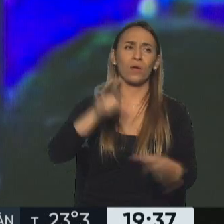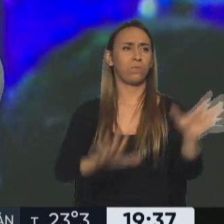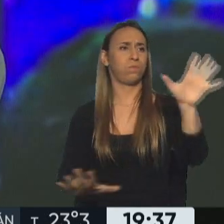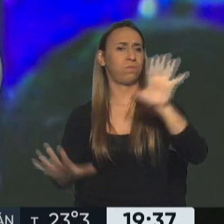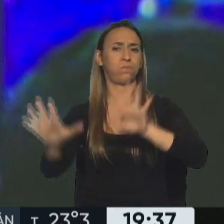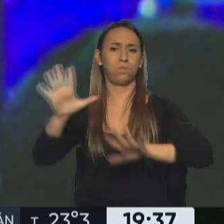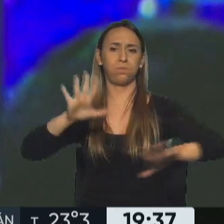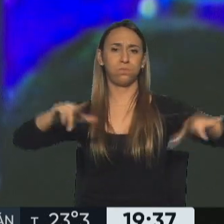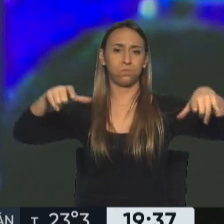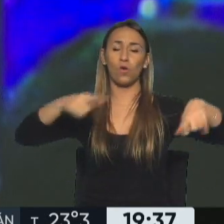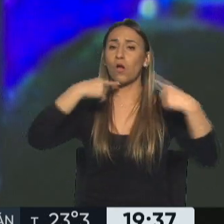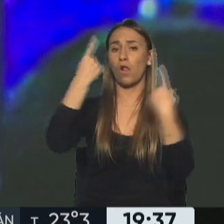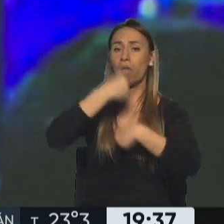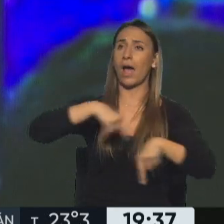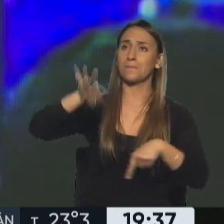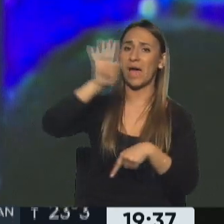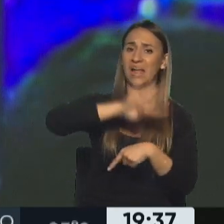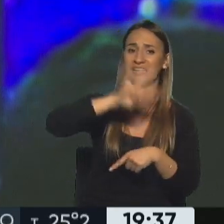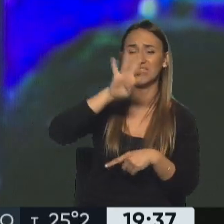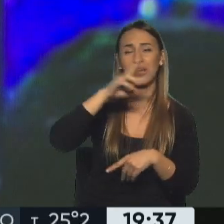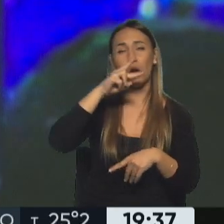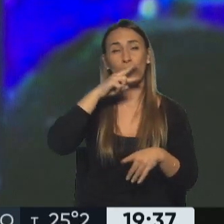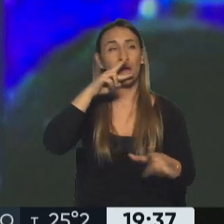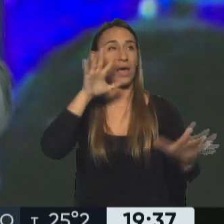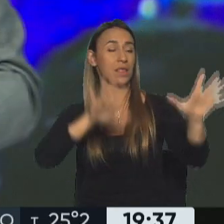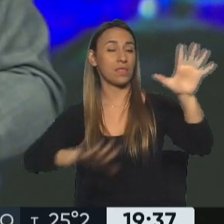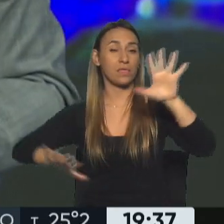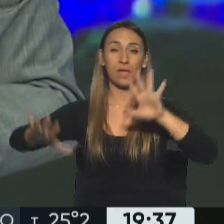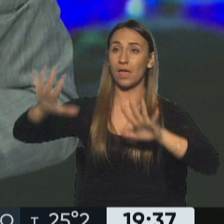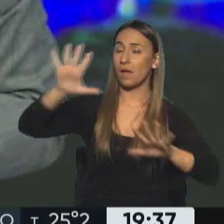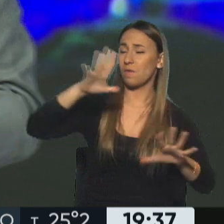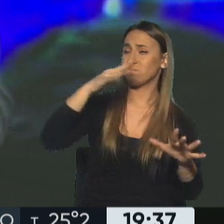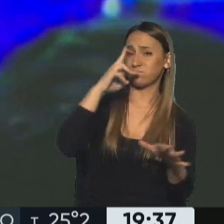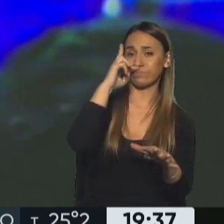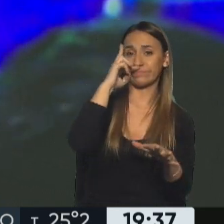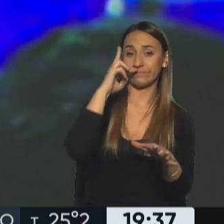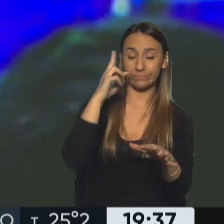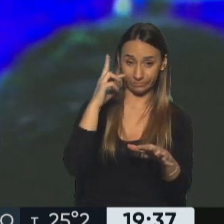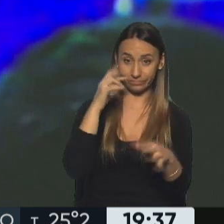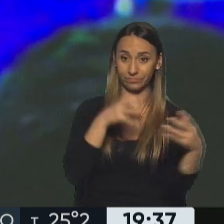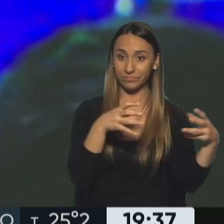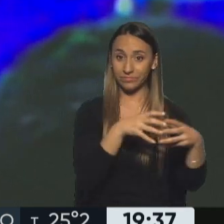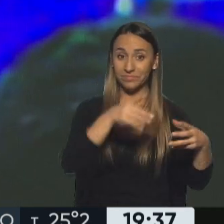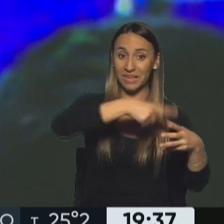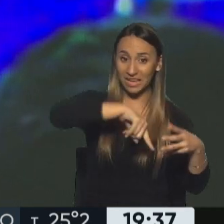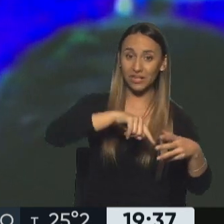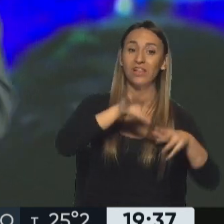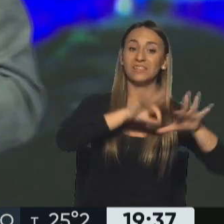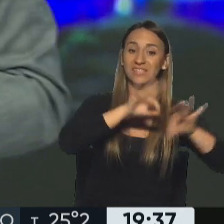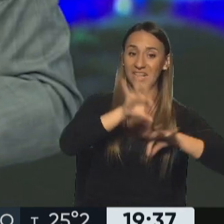escenografía amarela, verde amarela, y de repente aparecen estos leones, el